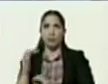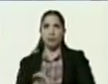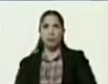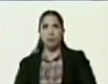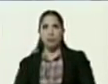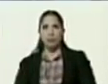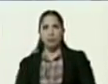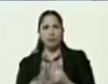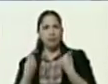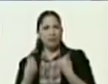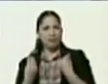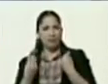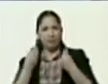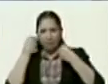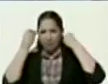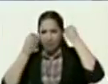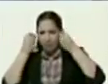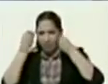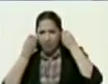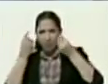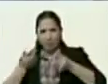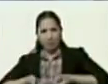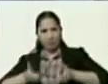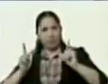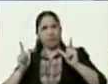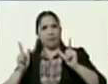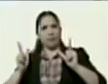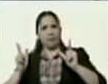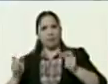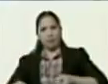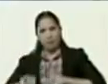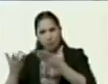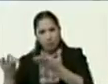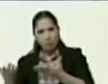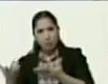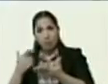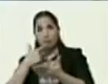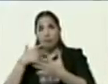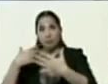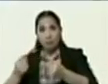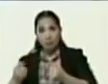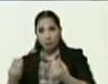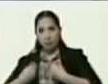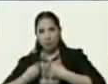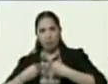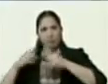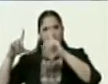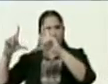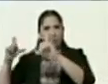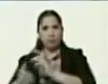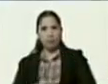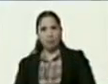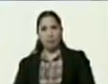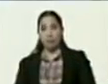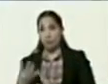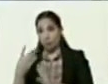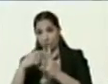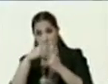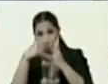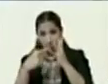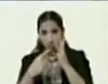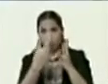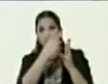cómo se le ocurre permitirse entregarles un seguro de vida en forma de fotografía a los cuatro jefes